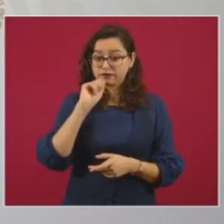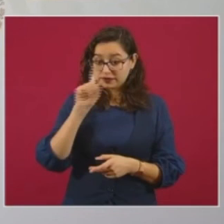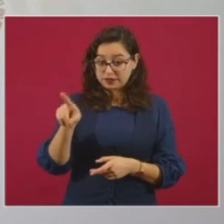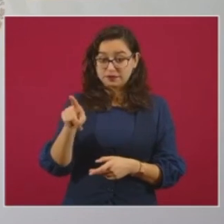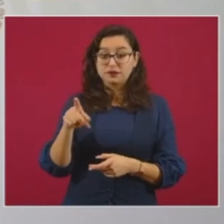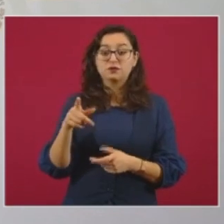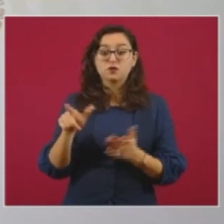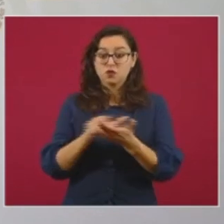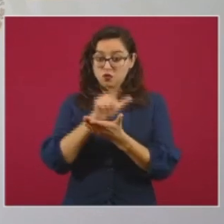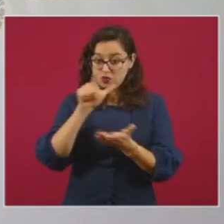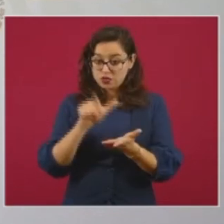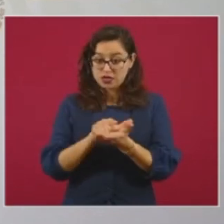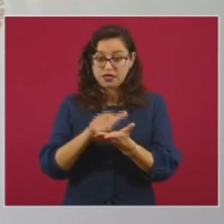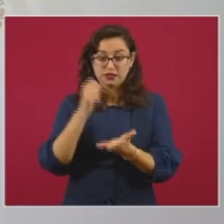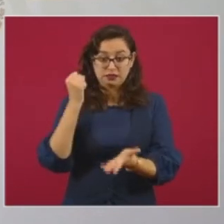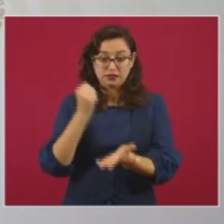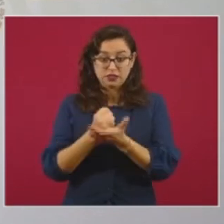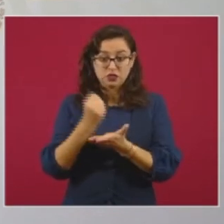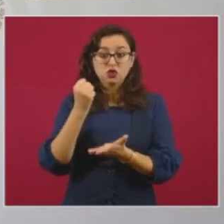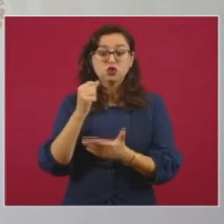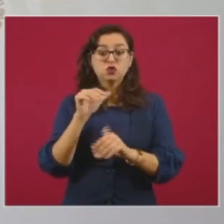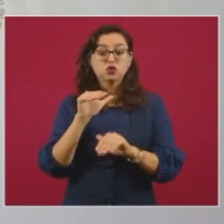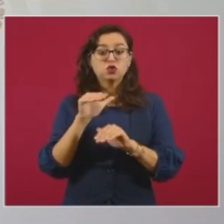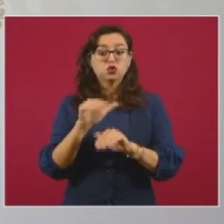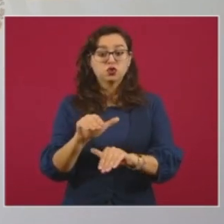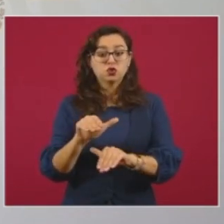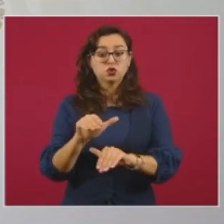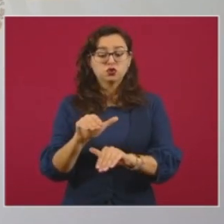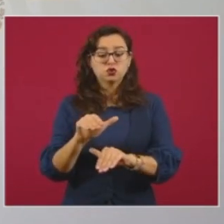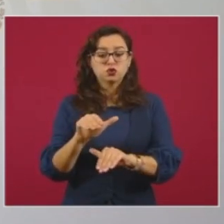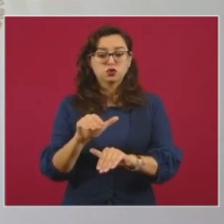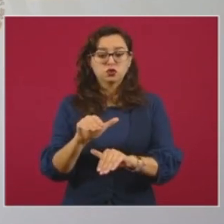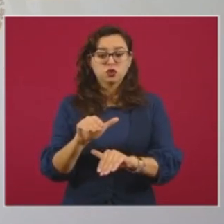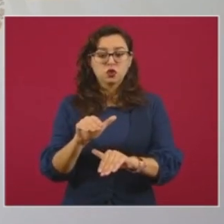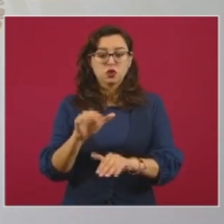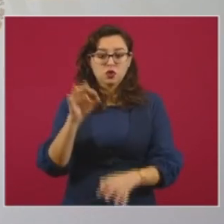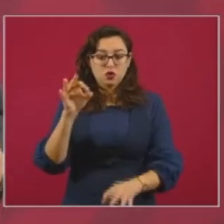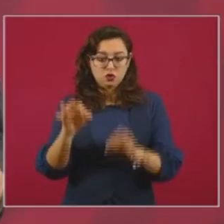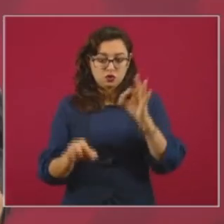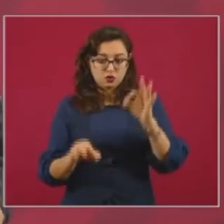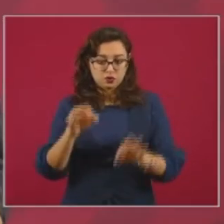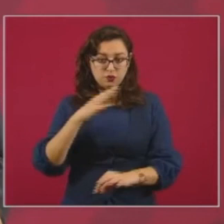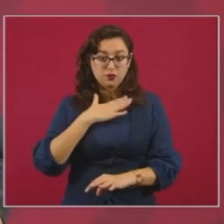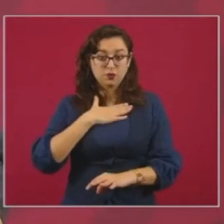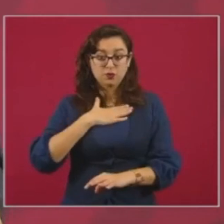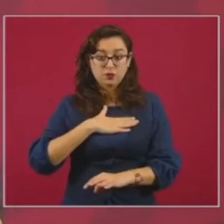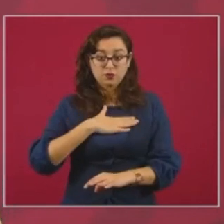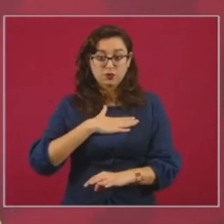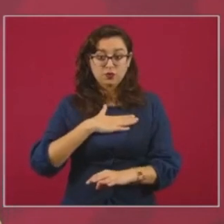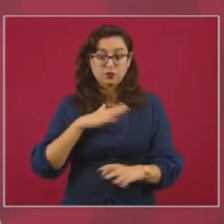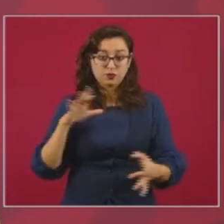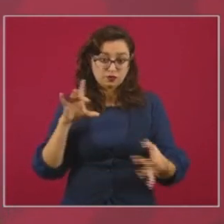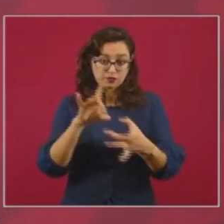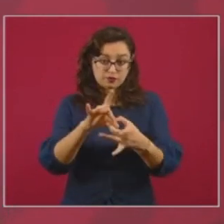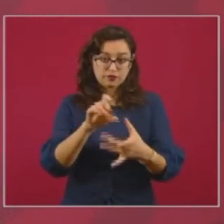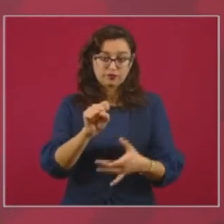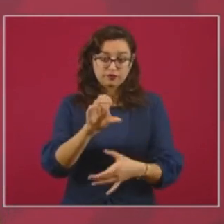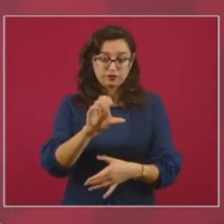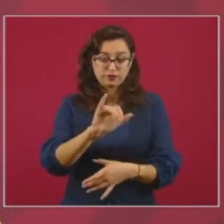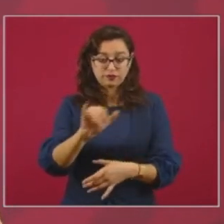en el Congreso en materia de justicia, que tiene que ver con el Poder